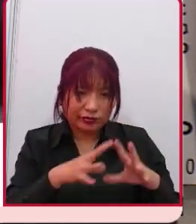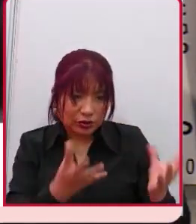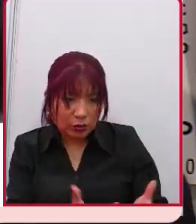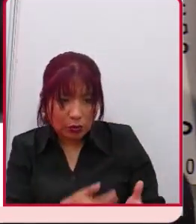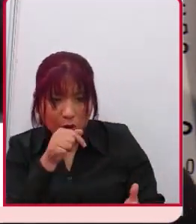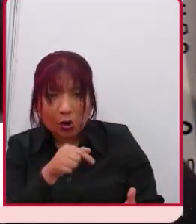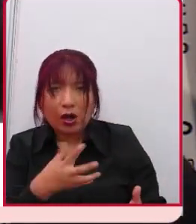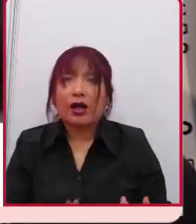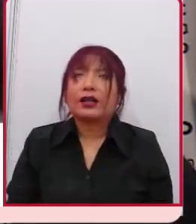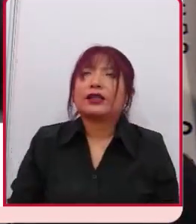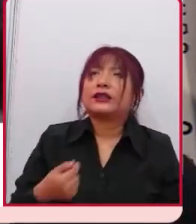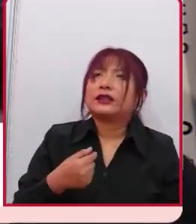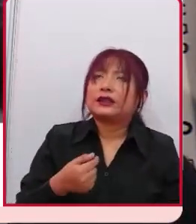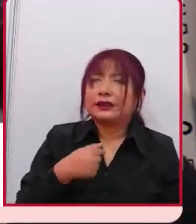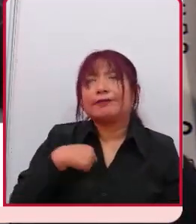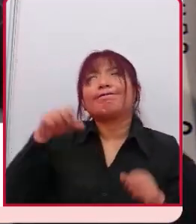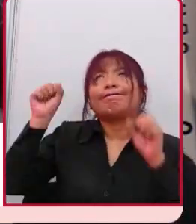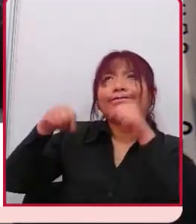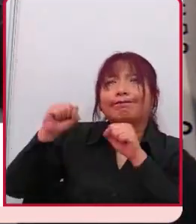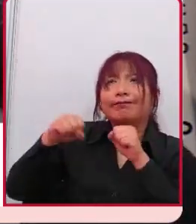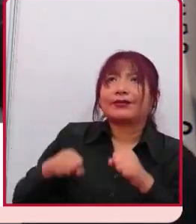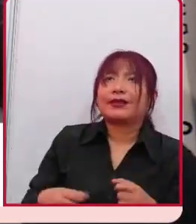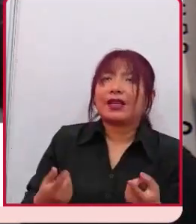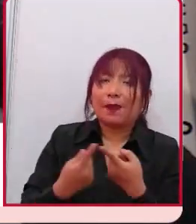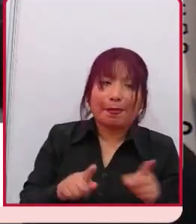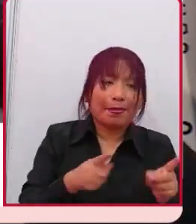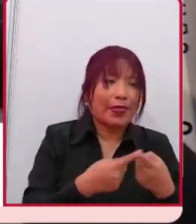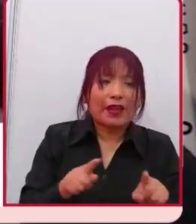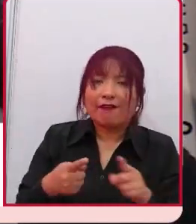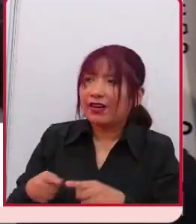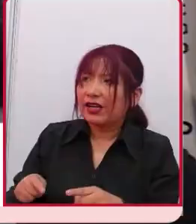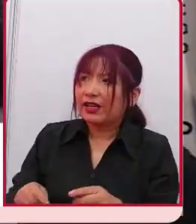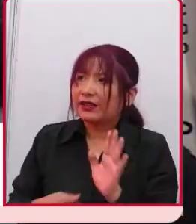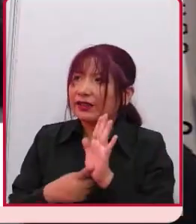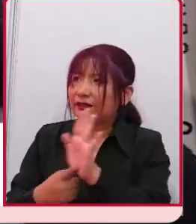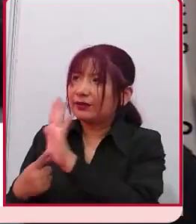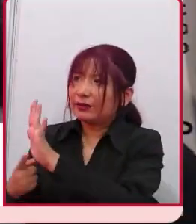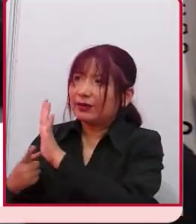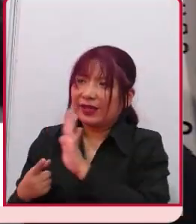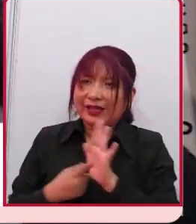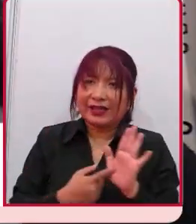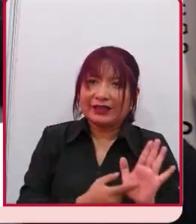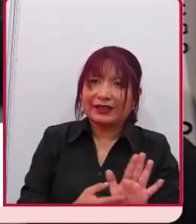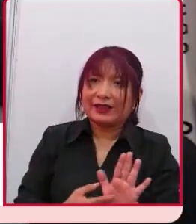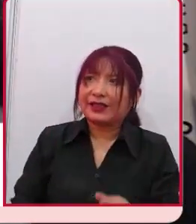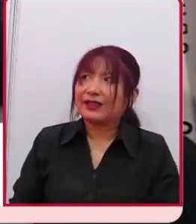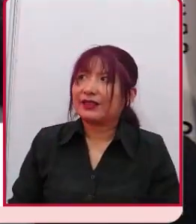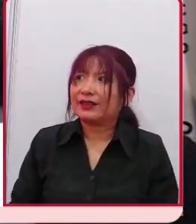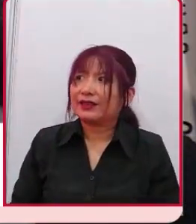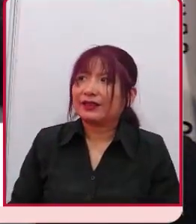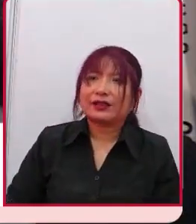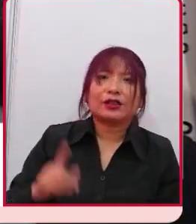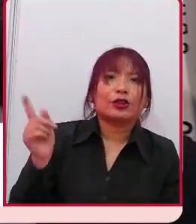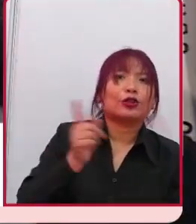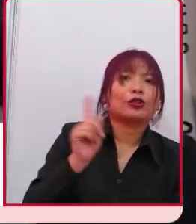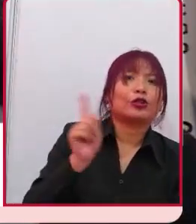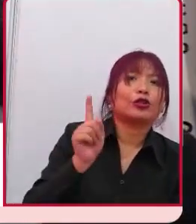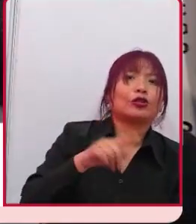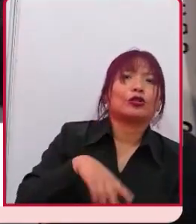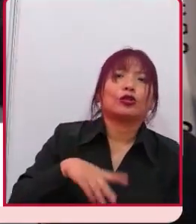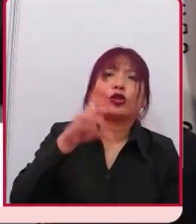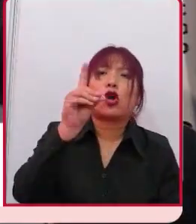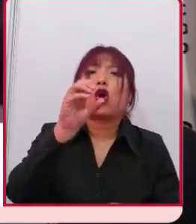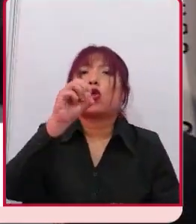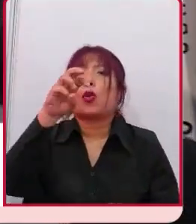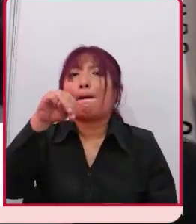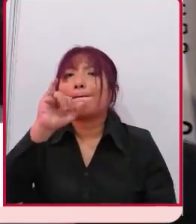realidad, claro, son compósitos de diferentes calicatas. Okay. Es que no quería entrar al tema del dominio porque me dijeron, no vayas a mencionar esa palabra porque